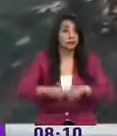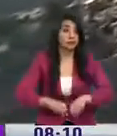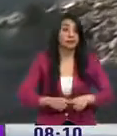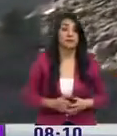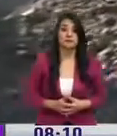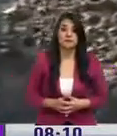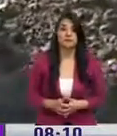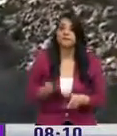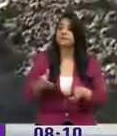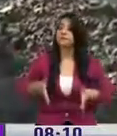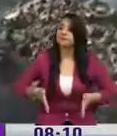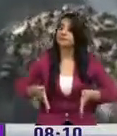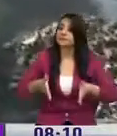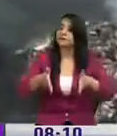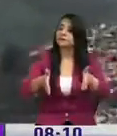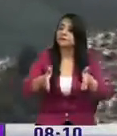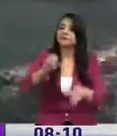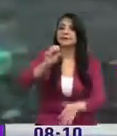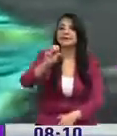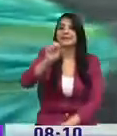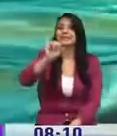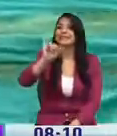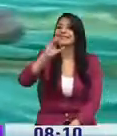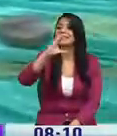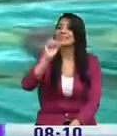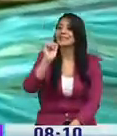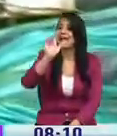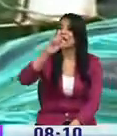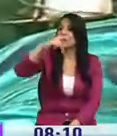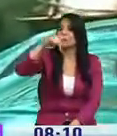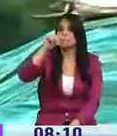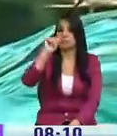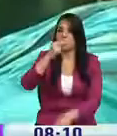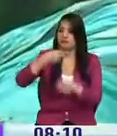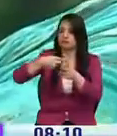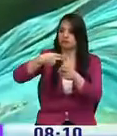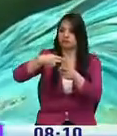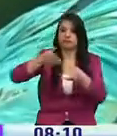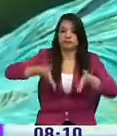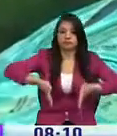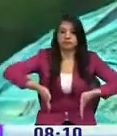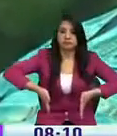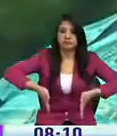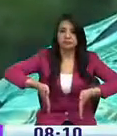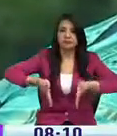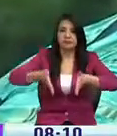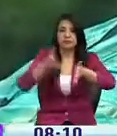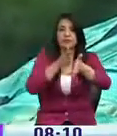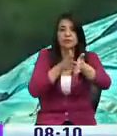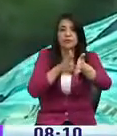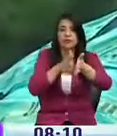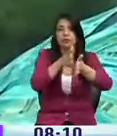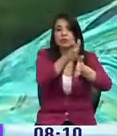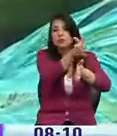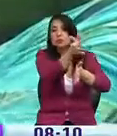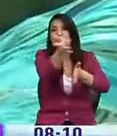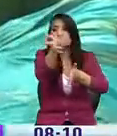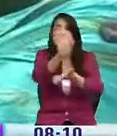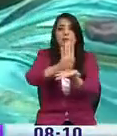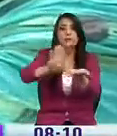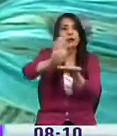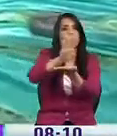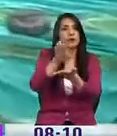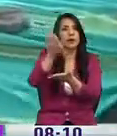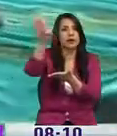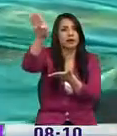esta es la calle si el cal sicalpa no y entiendo que esta calle se dirige también hacia barrios de